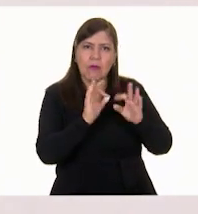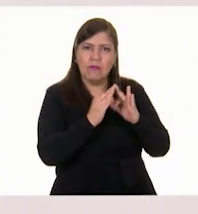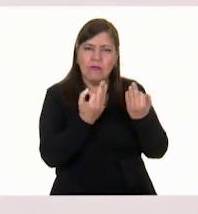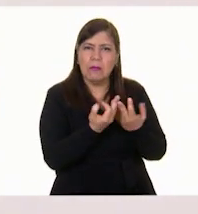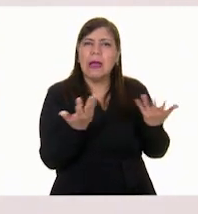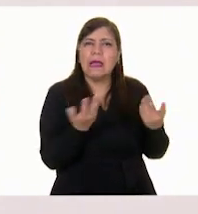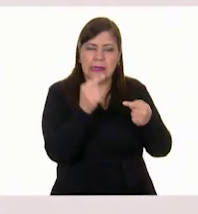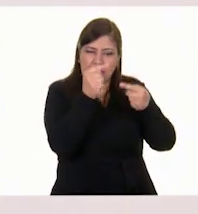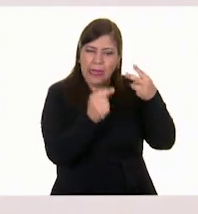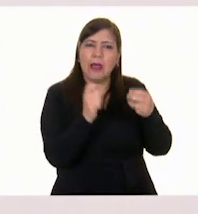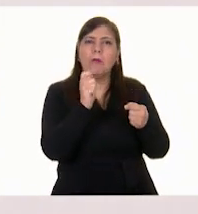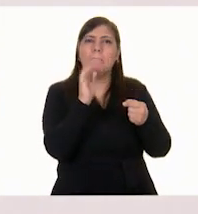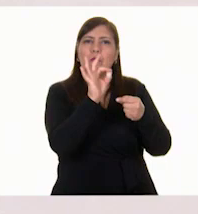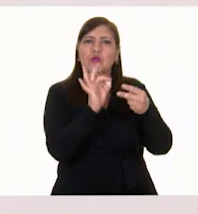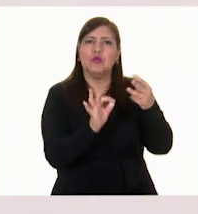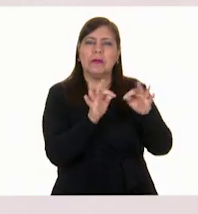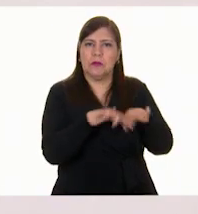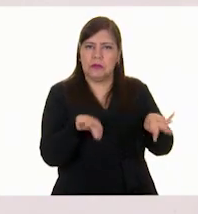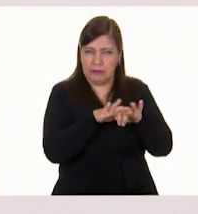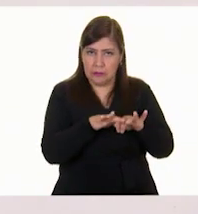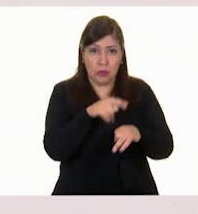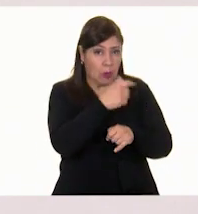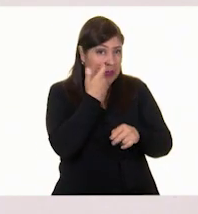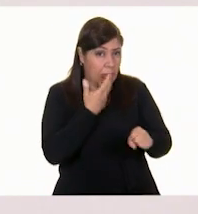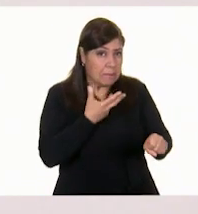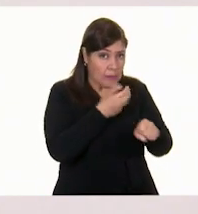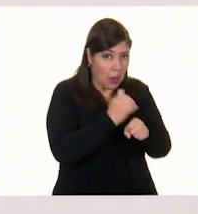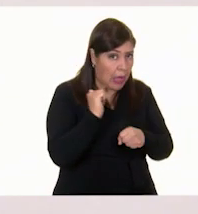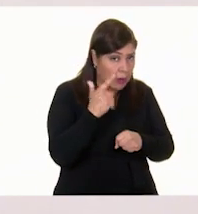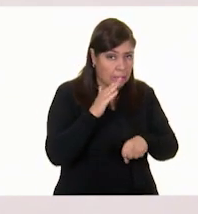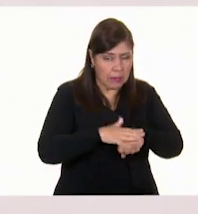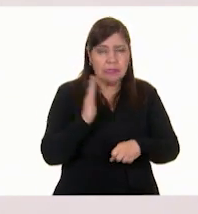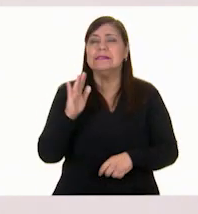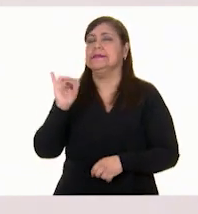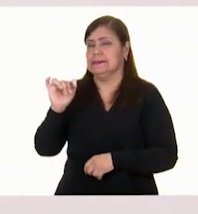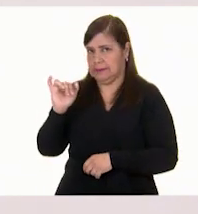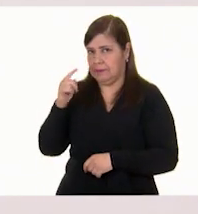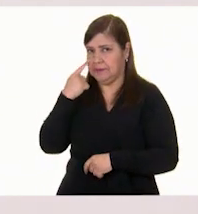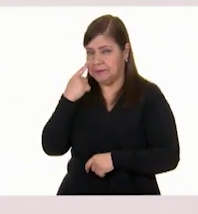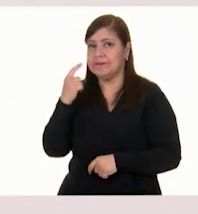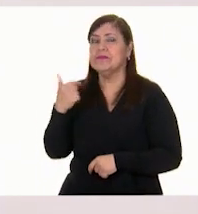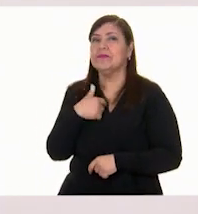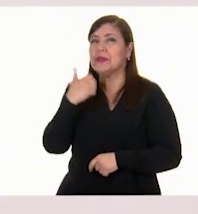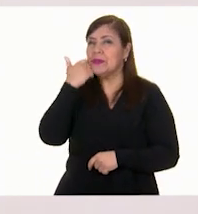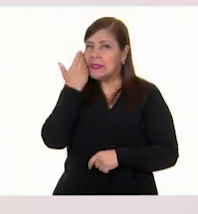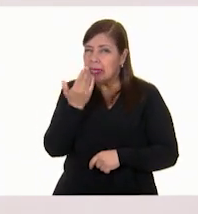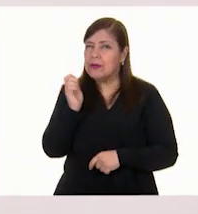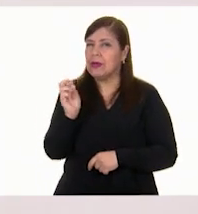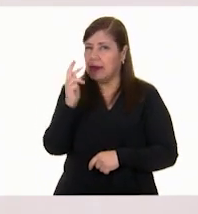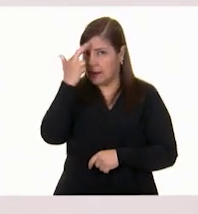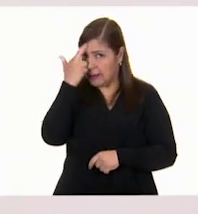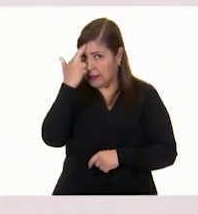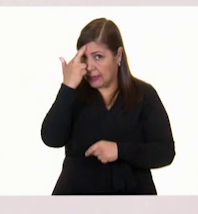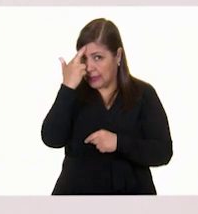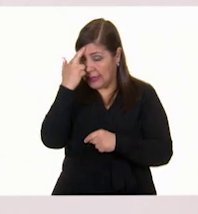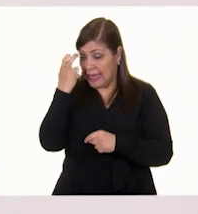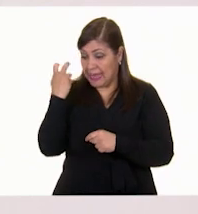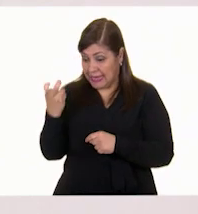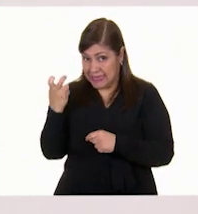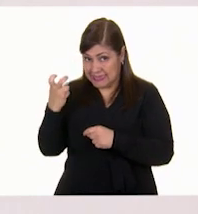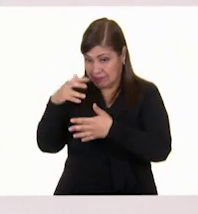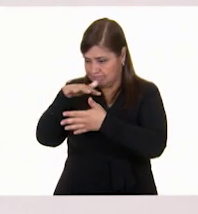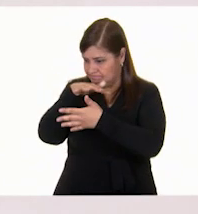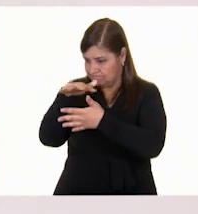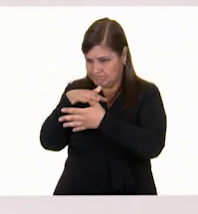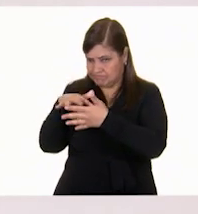que quieras complementar, María? Sí, Gaby, de hecho sí. Solo recordar que lo más importante de este tipo de